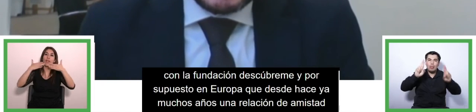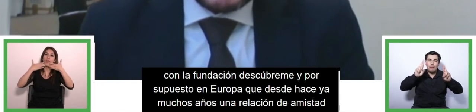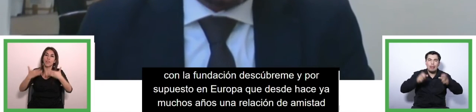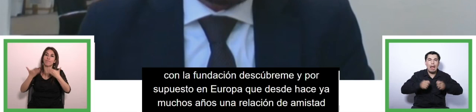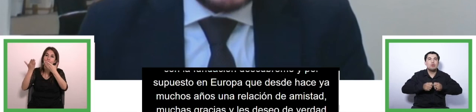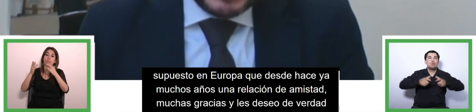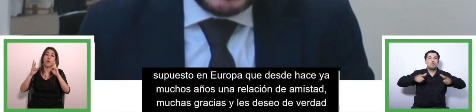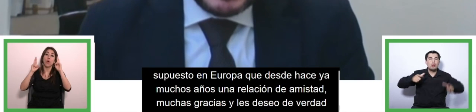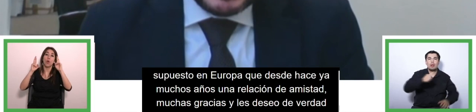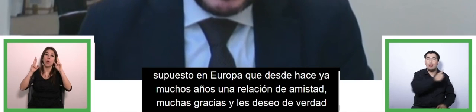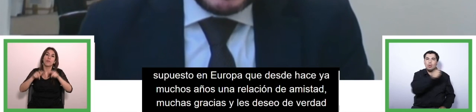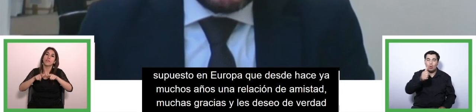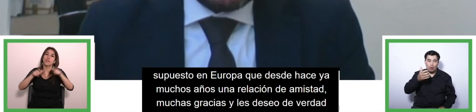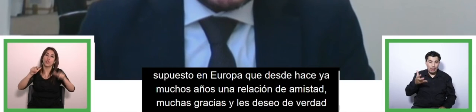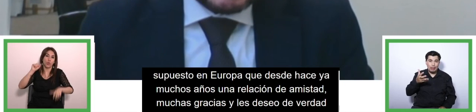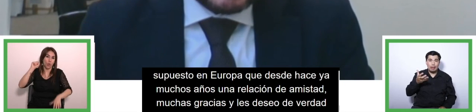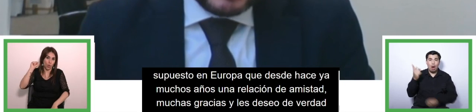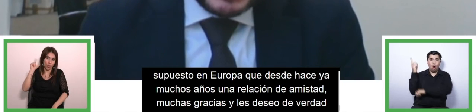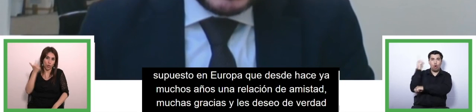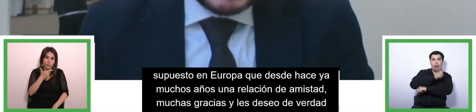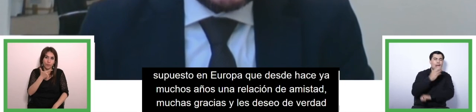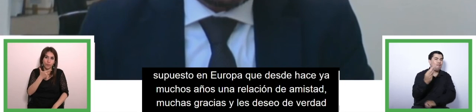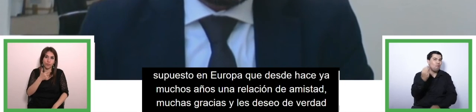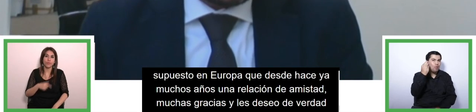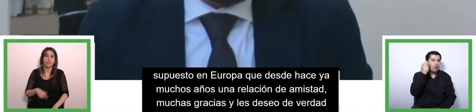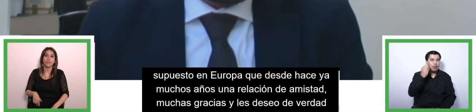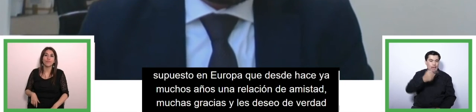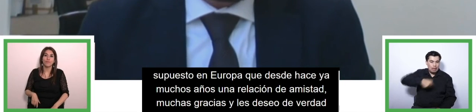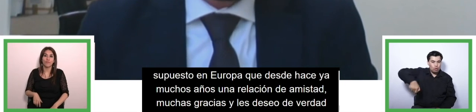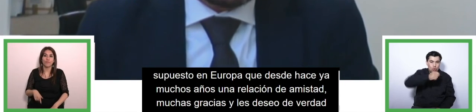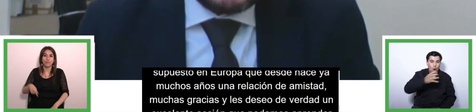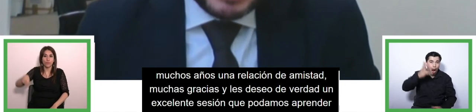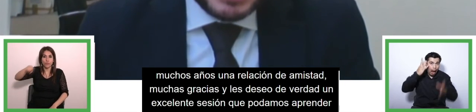sesión y que podamos aprender, porque estos lugares